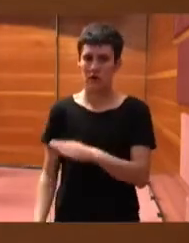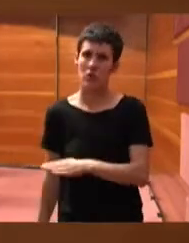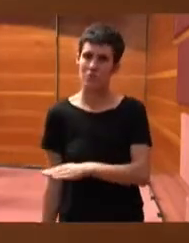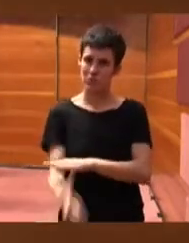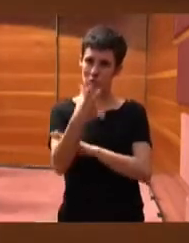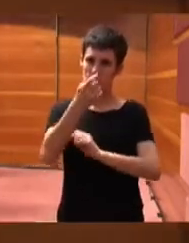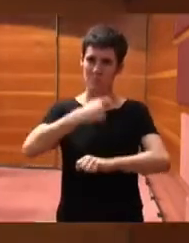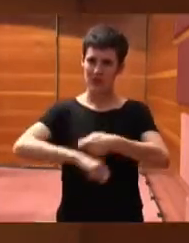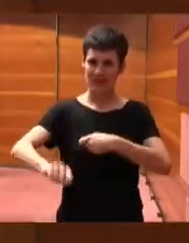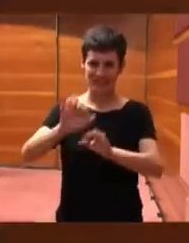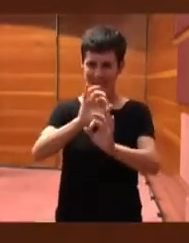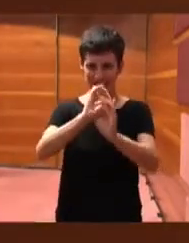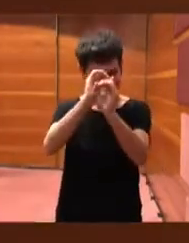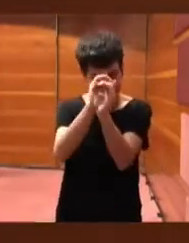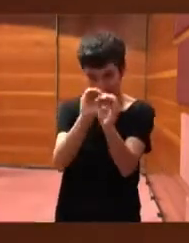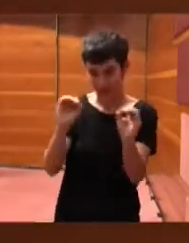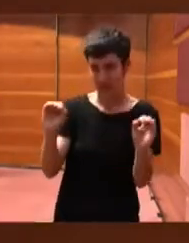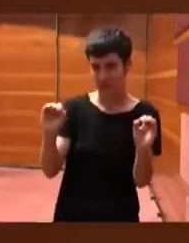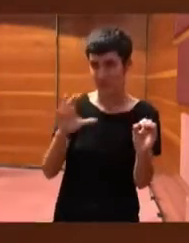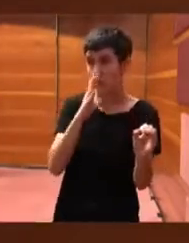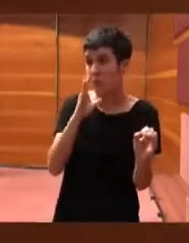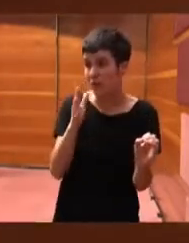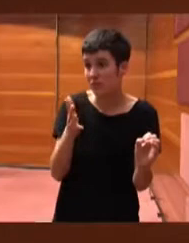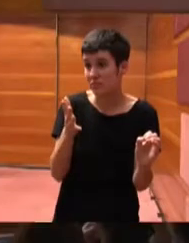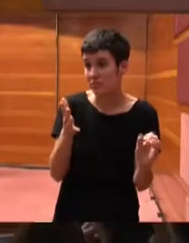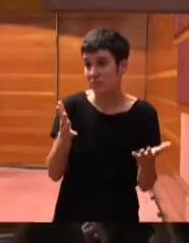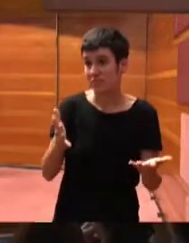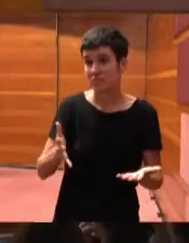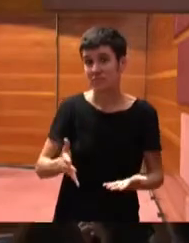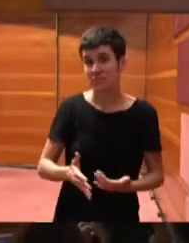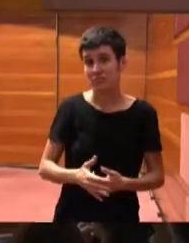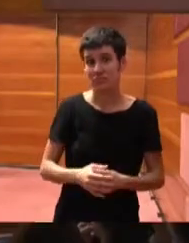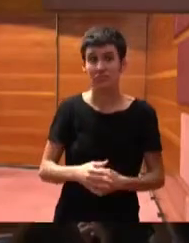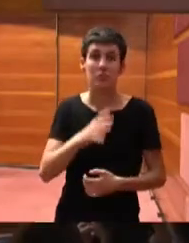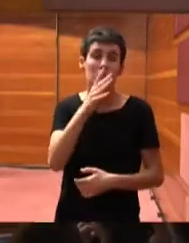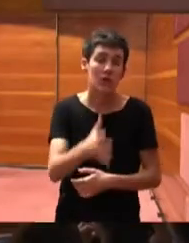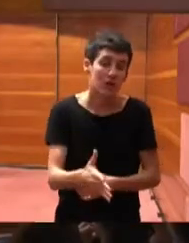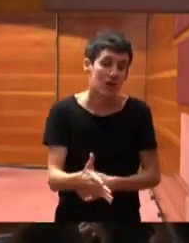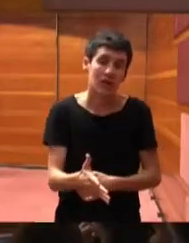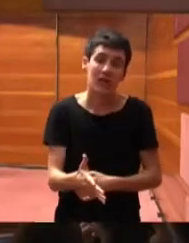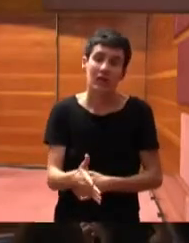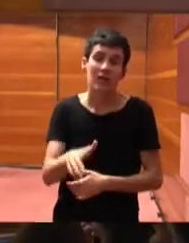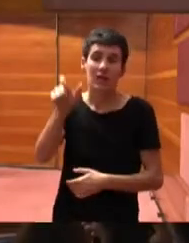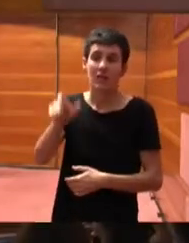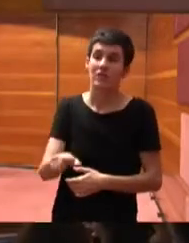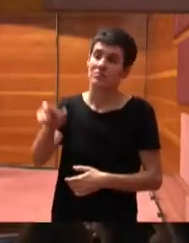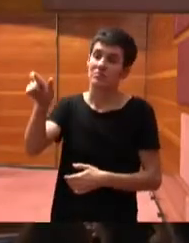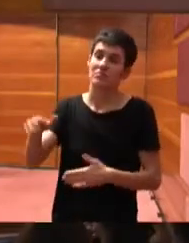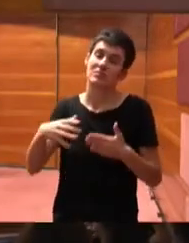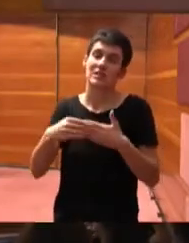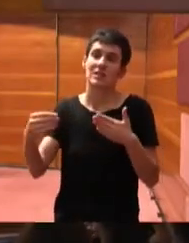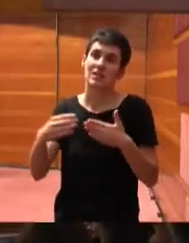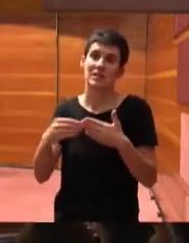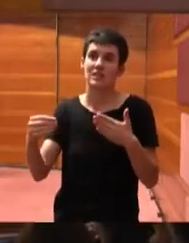ni un taburete. ¿Por qué? porque los clientes eran súper